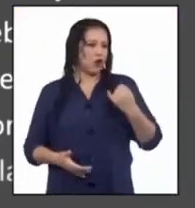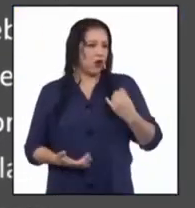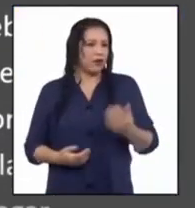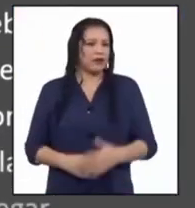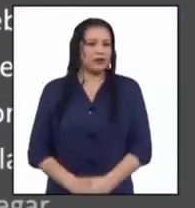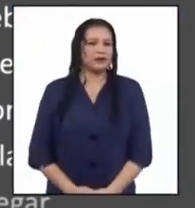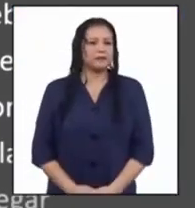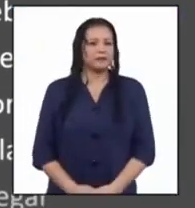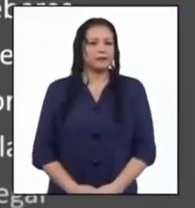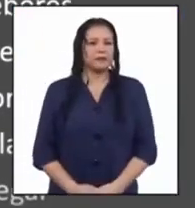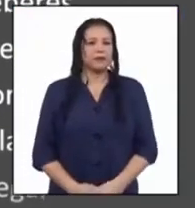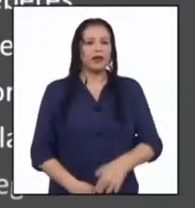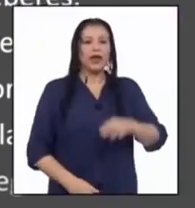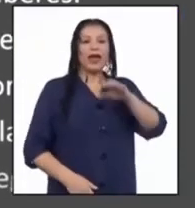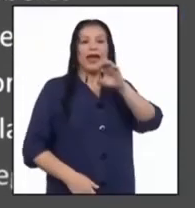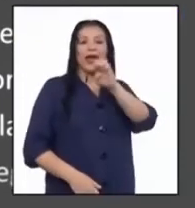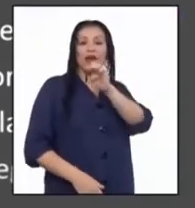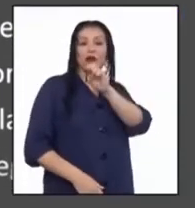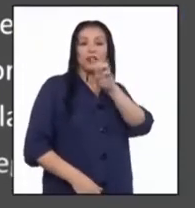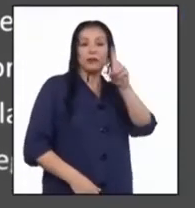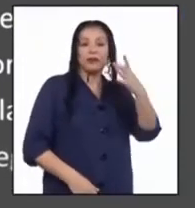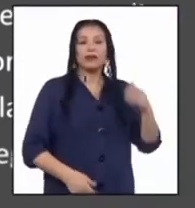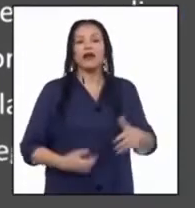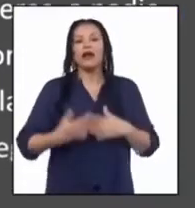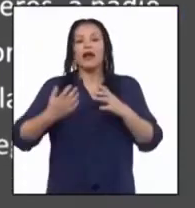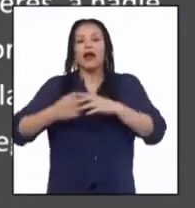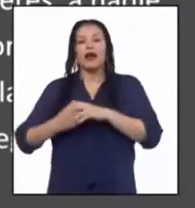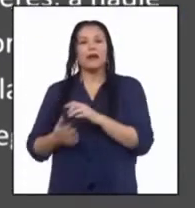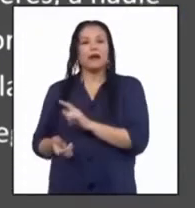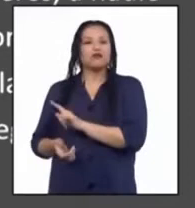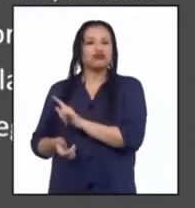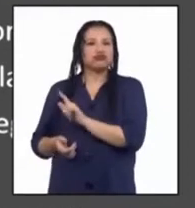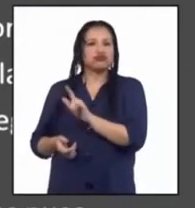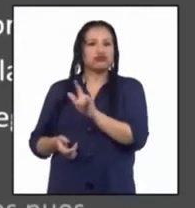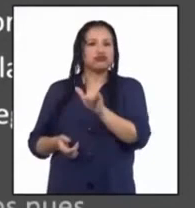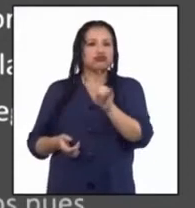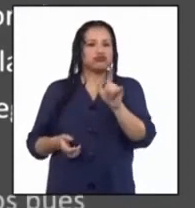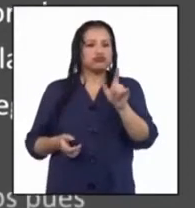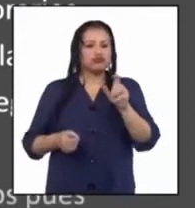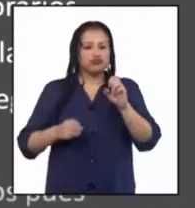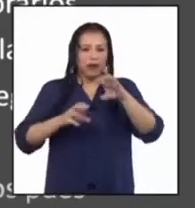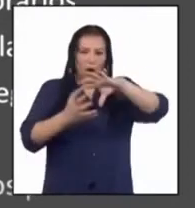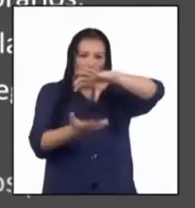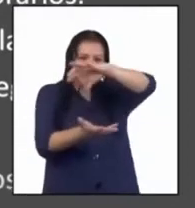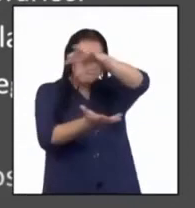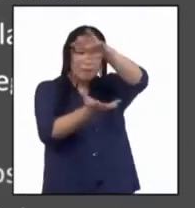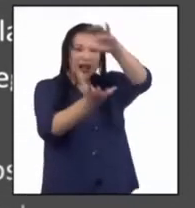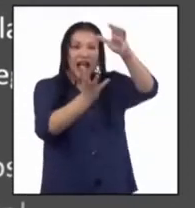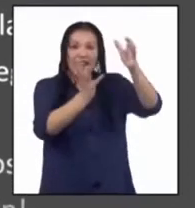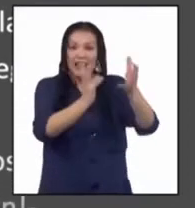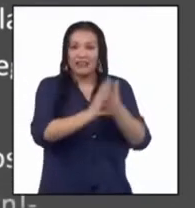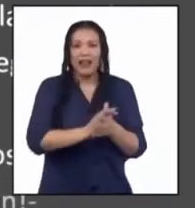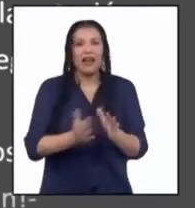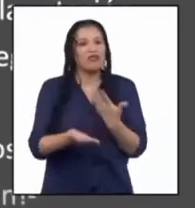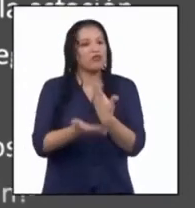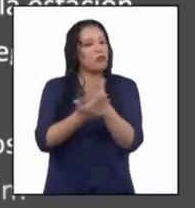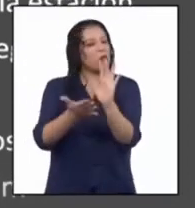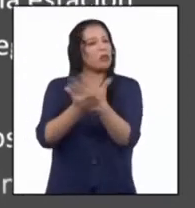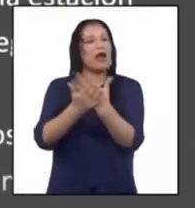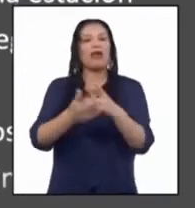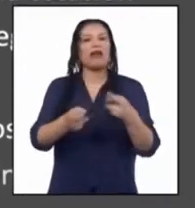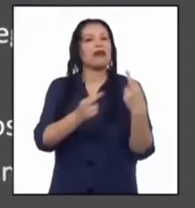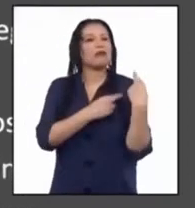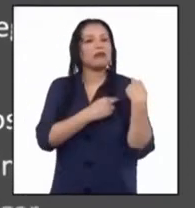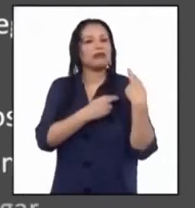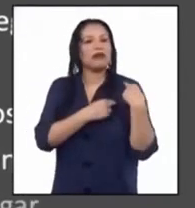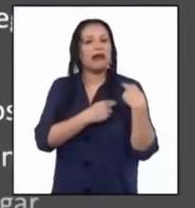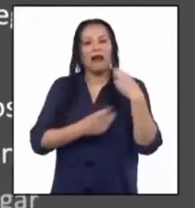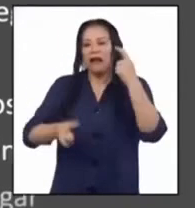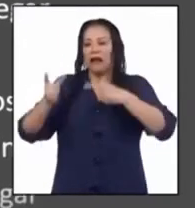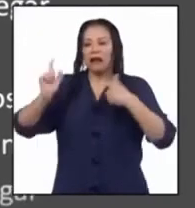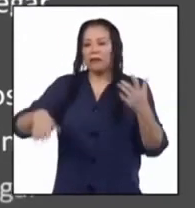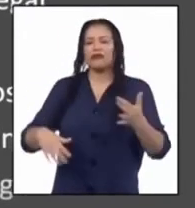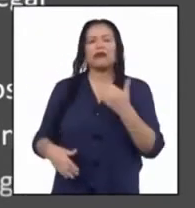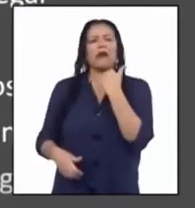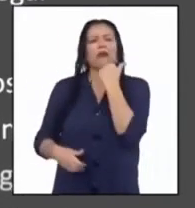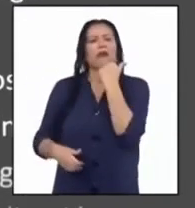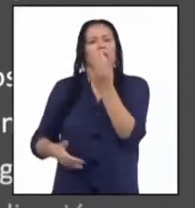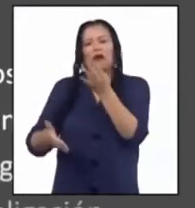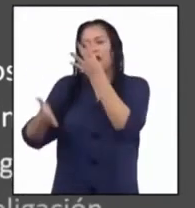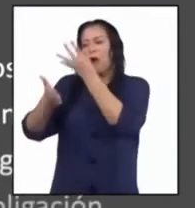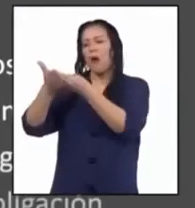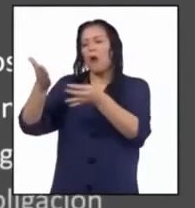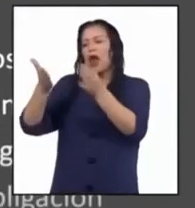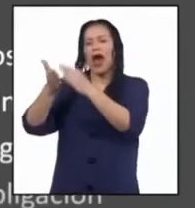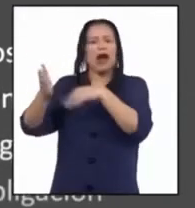Elodie y Dimitri habían viajado a un planeta sin deberes. En este planeta sin deberes, a nadie le importan los